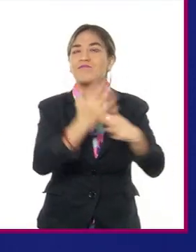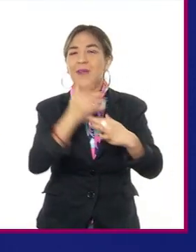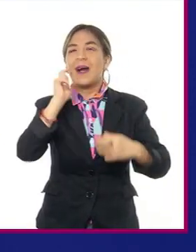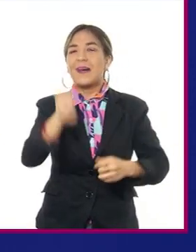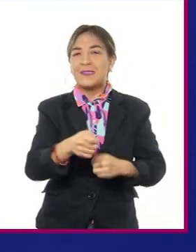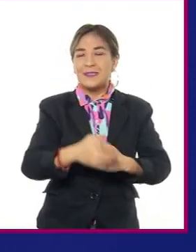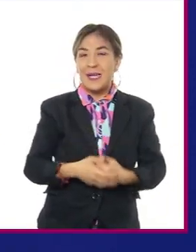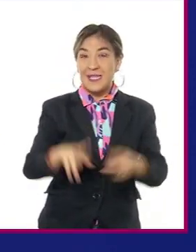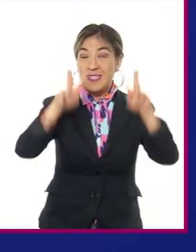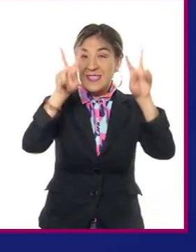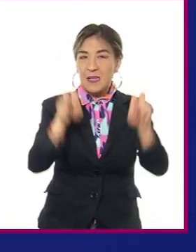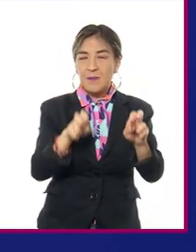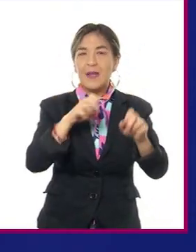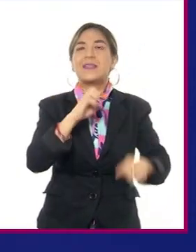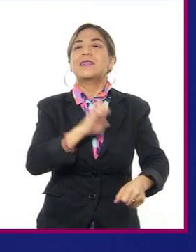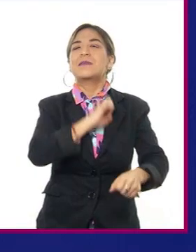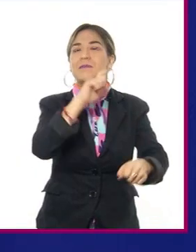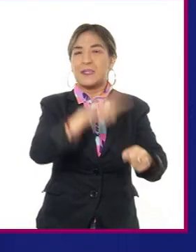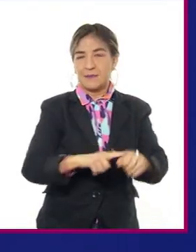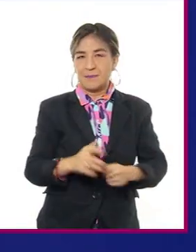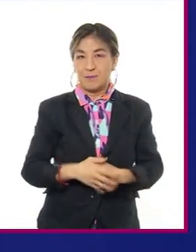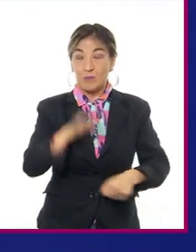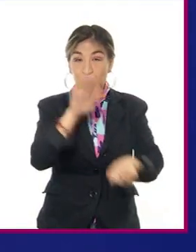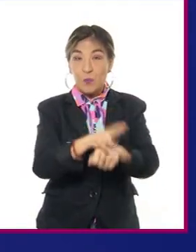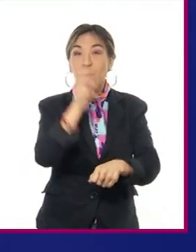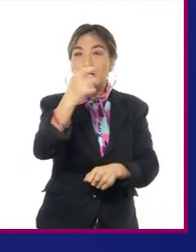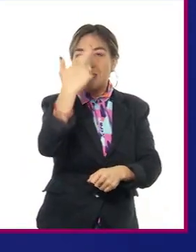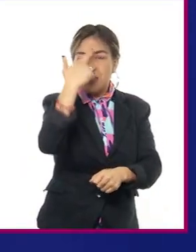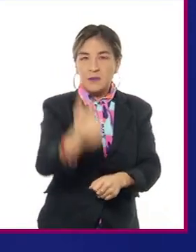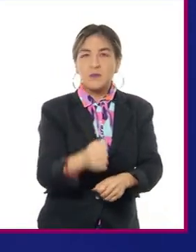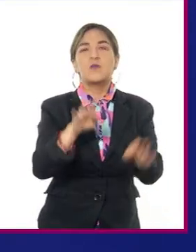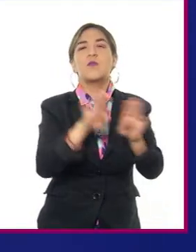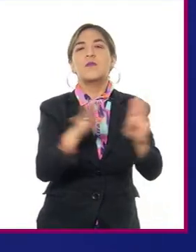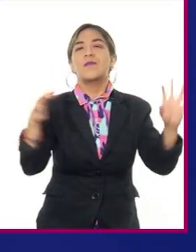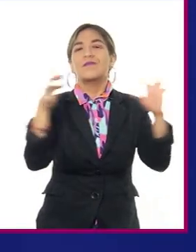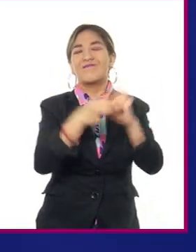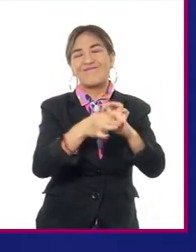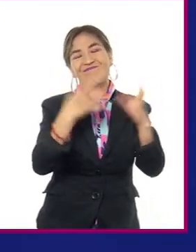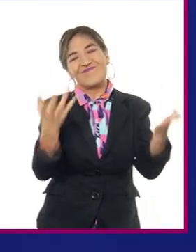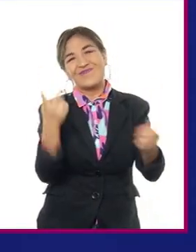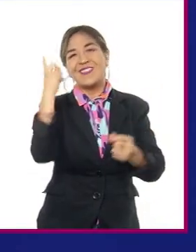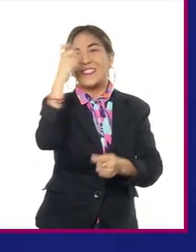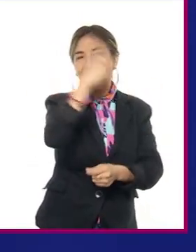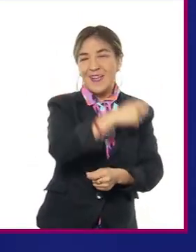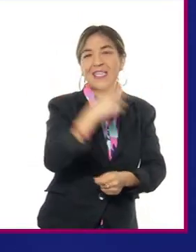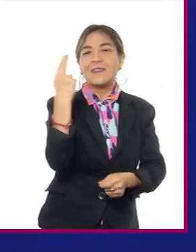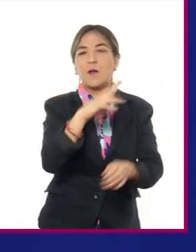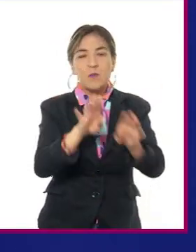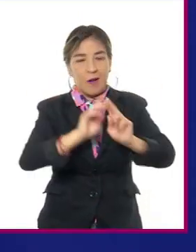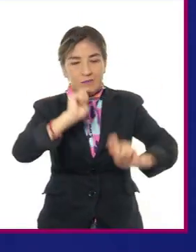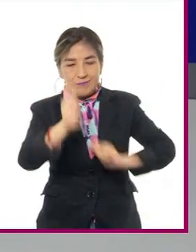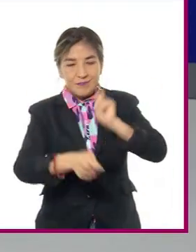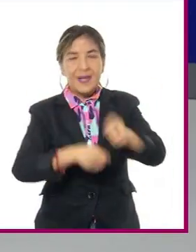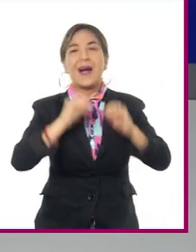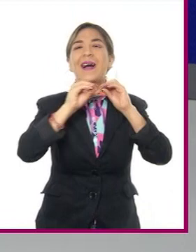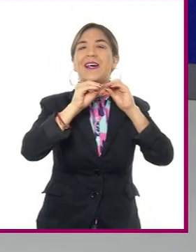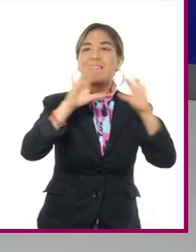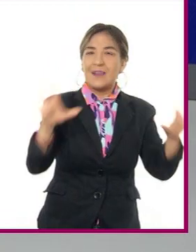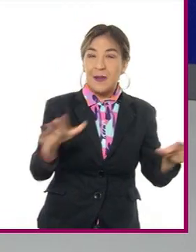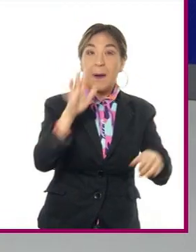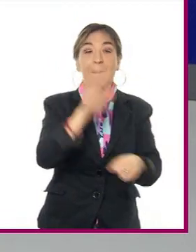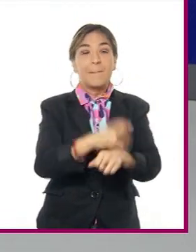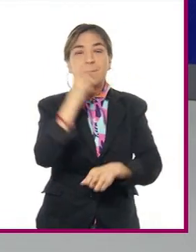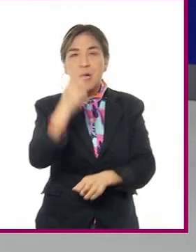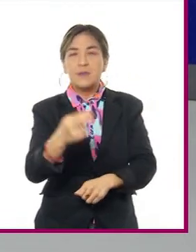tema específico. Por ende, su estructura es compleja y requiere de una interpretación clara. Por eso